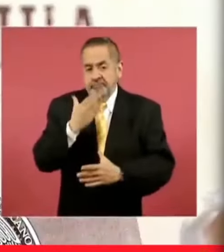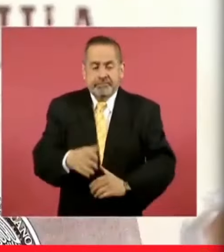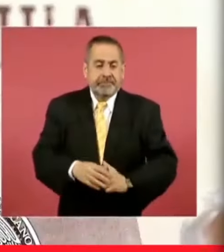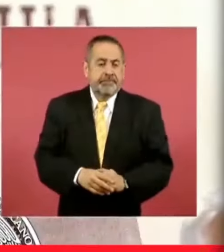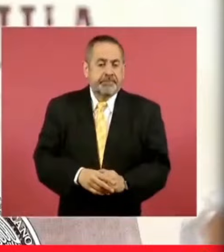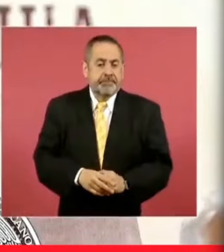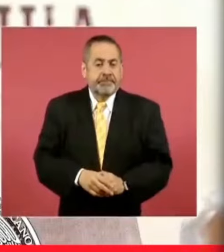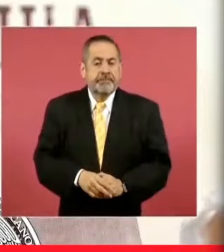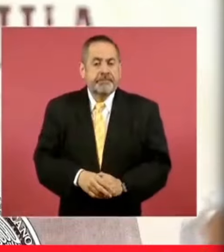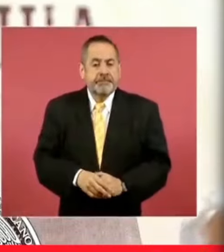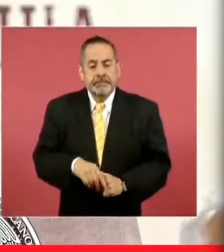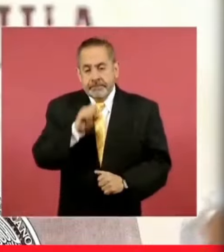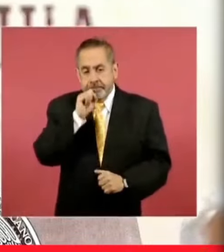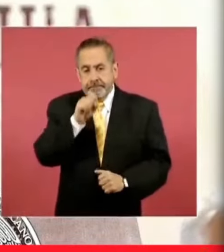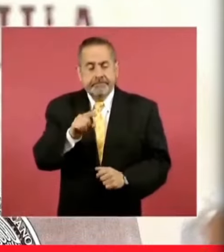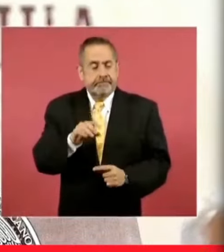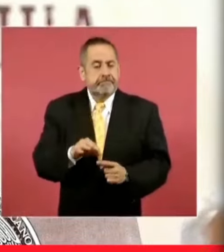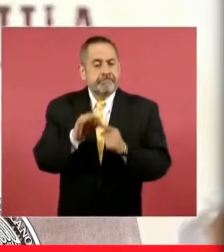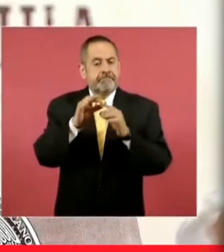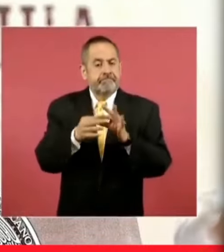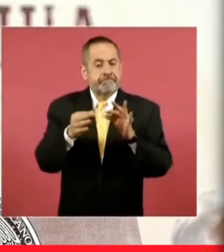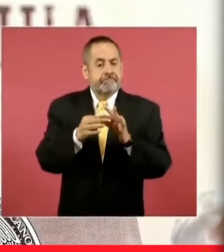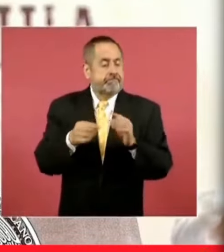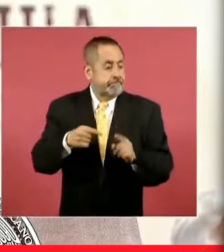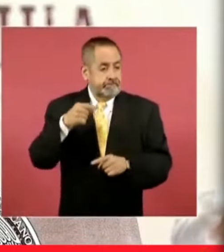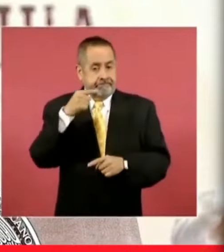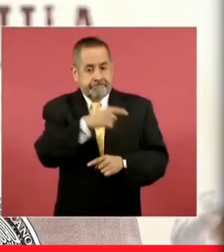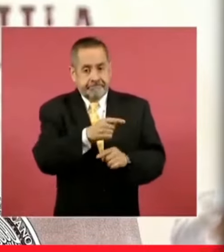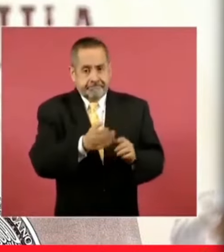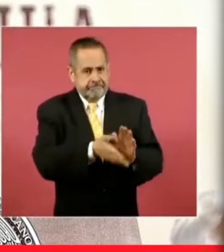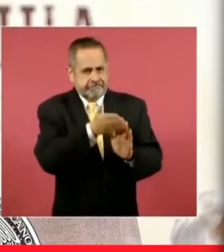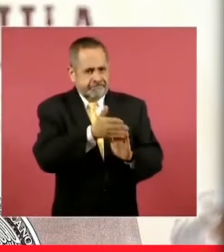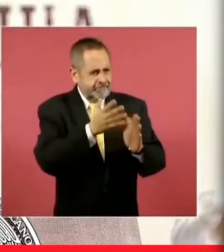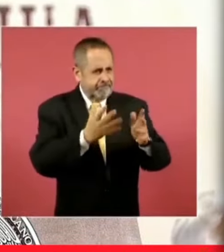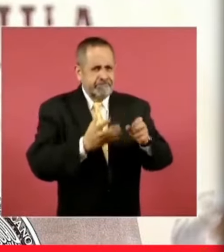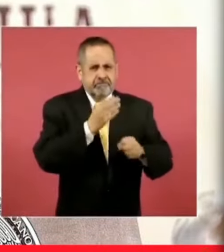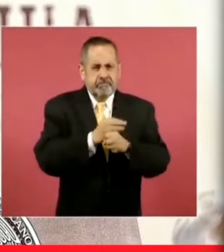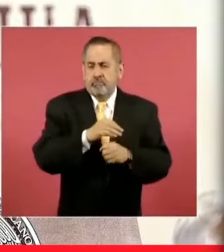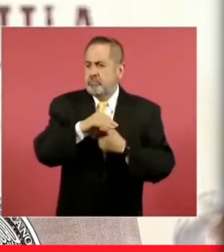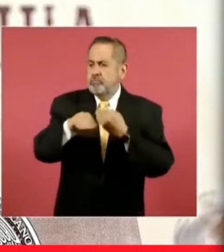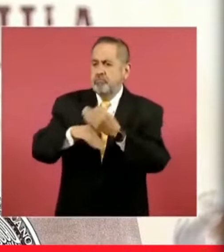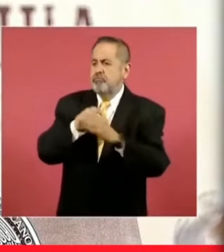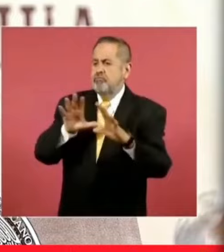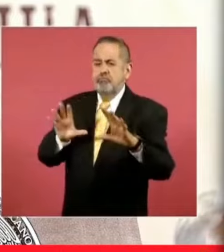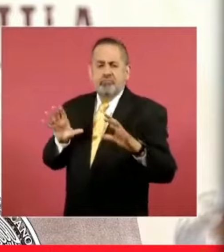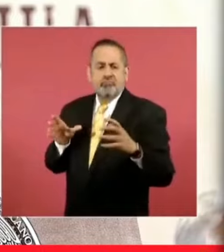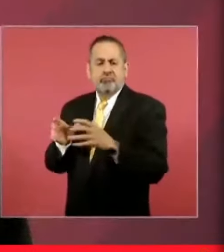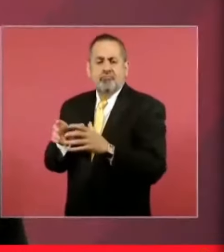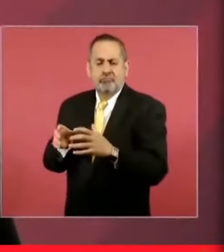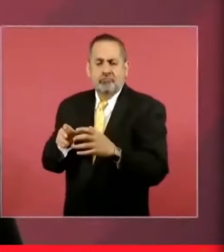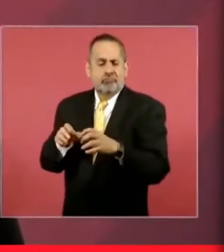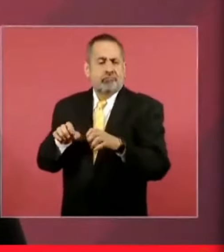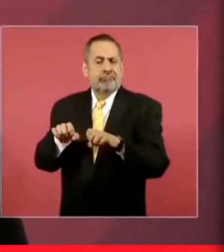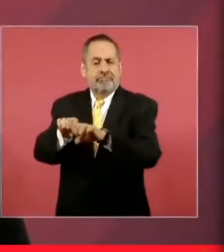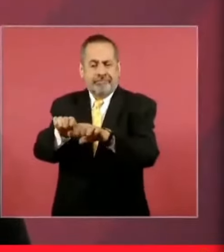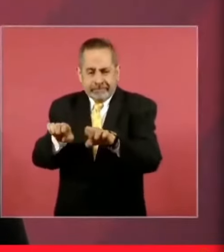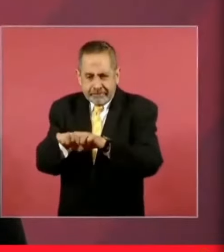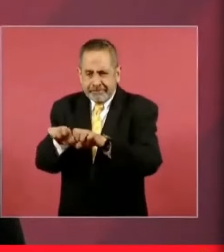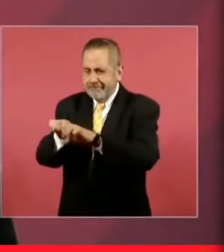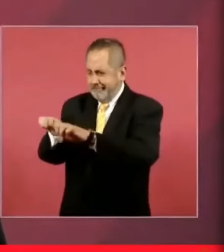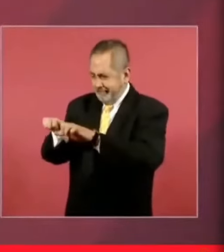También destacar que en esta obra trabajamos todos como un sistema, como un verdadero equipo de trabajo,